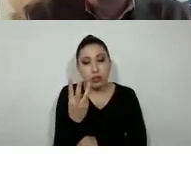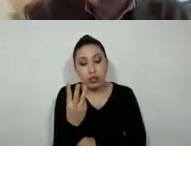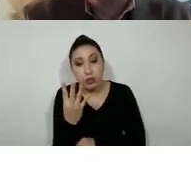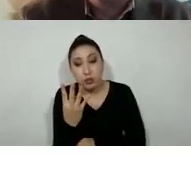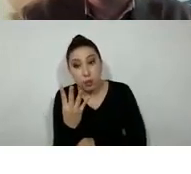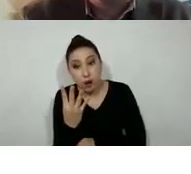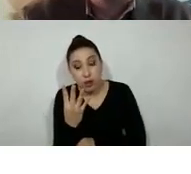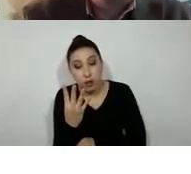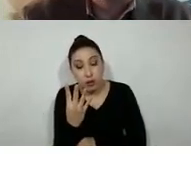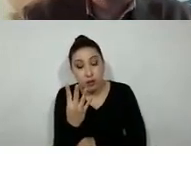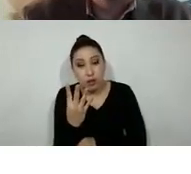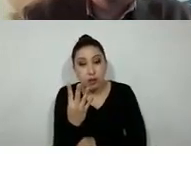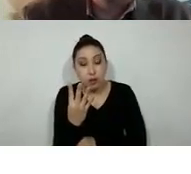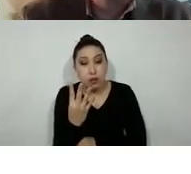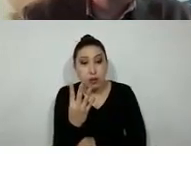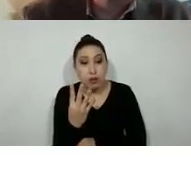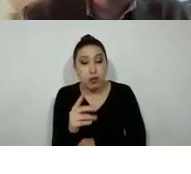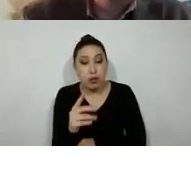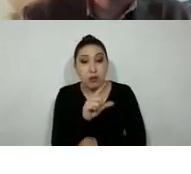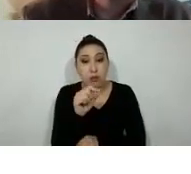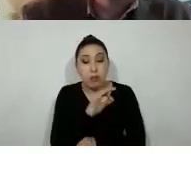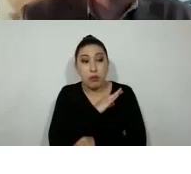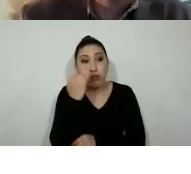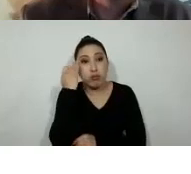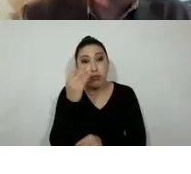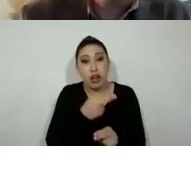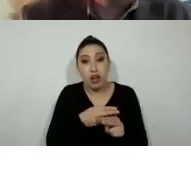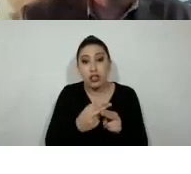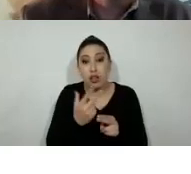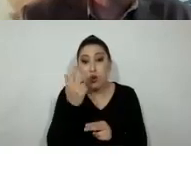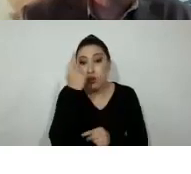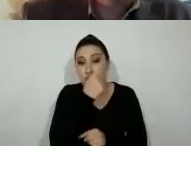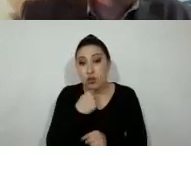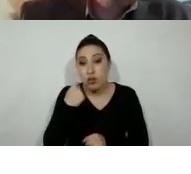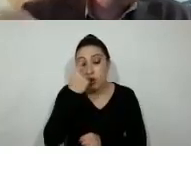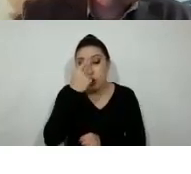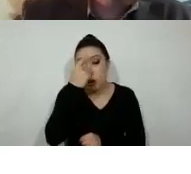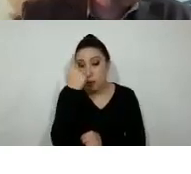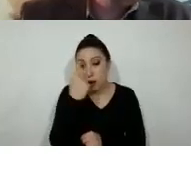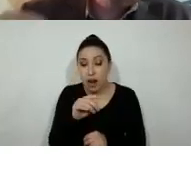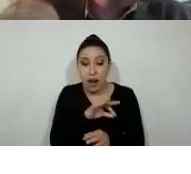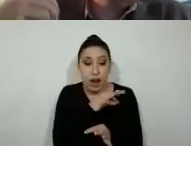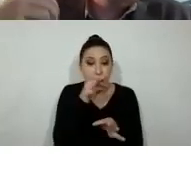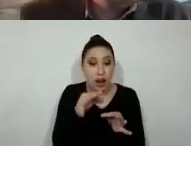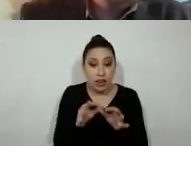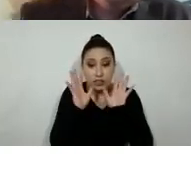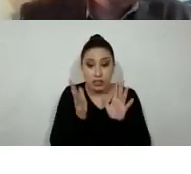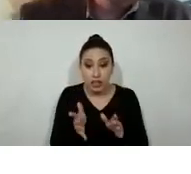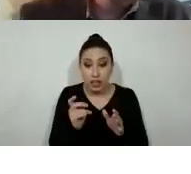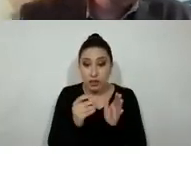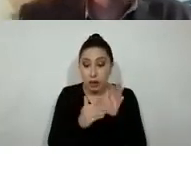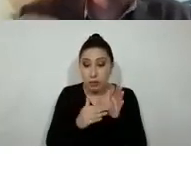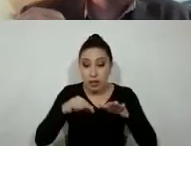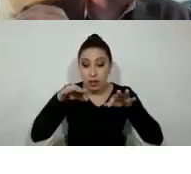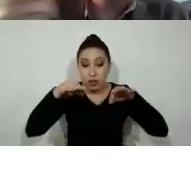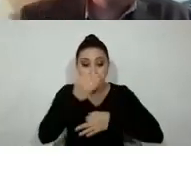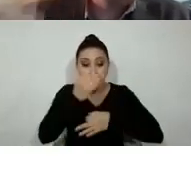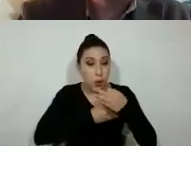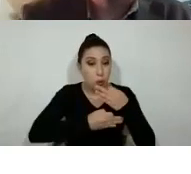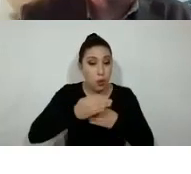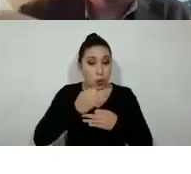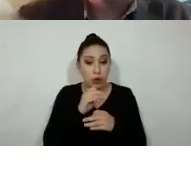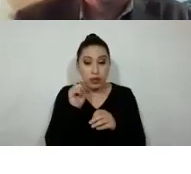y en algunas localidades hasta 8 horas para que se termine de hacer la documentación, se termine de hacer el